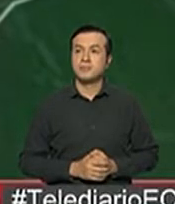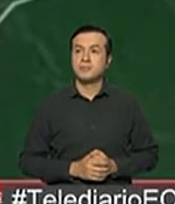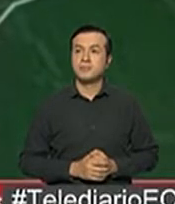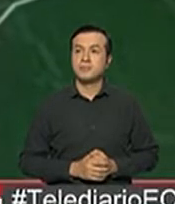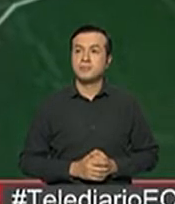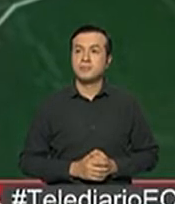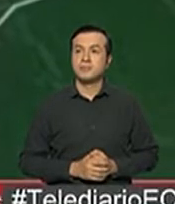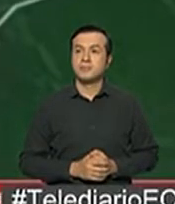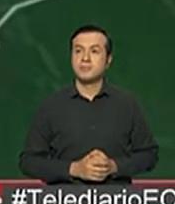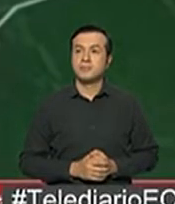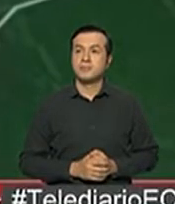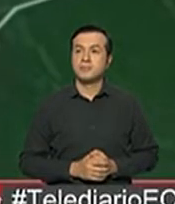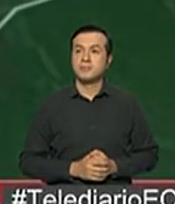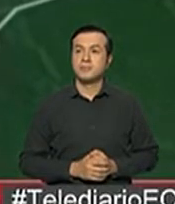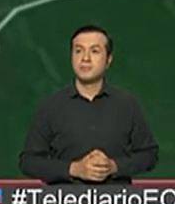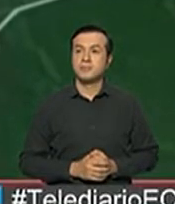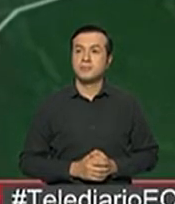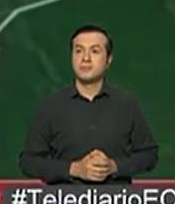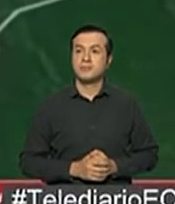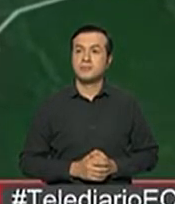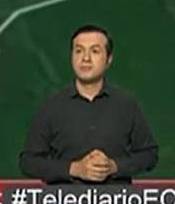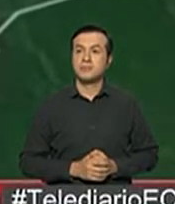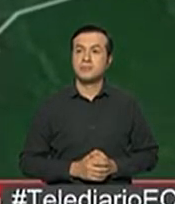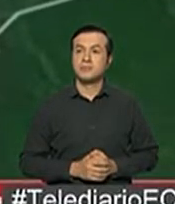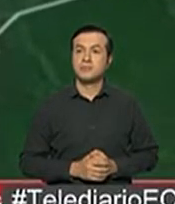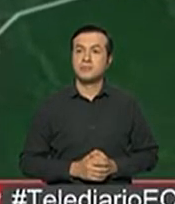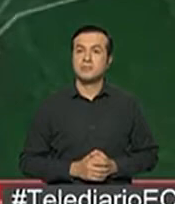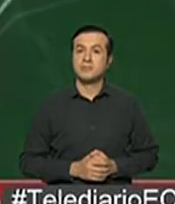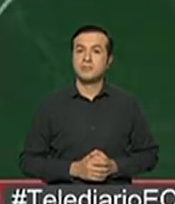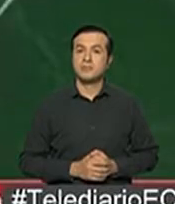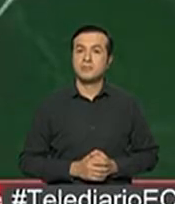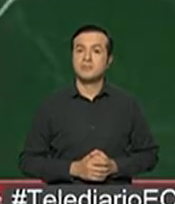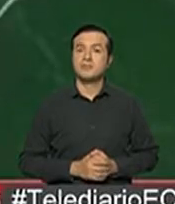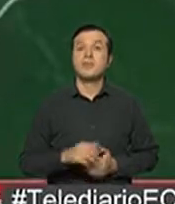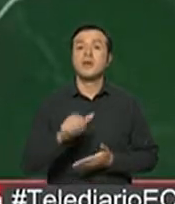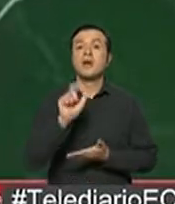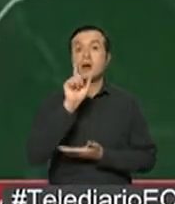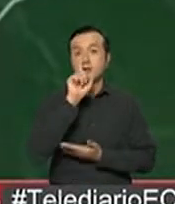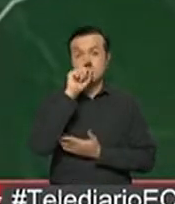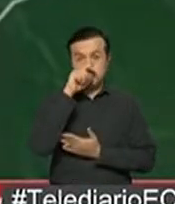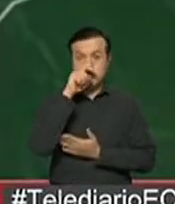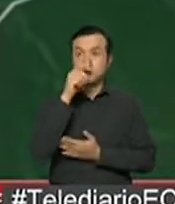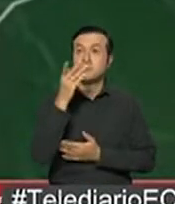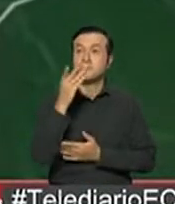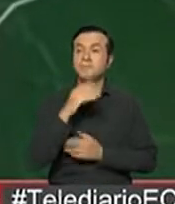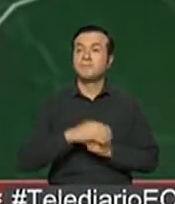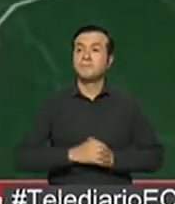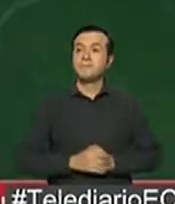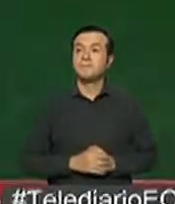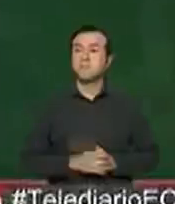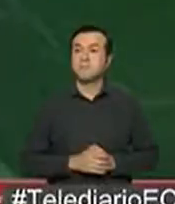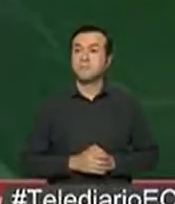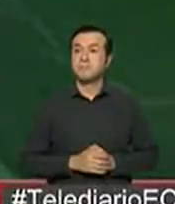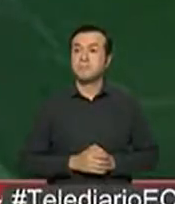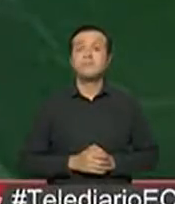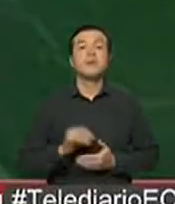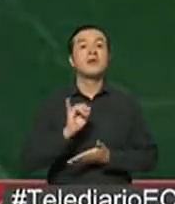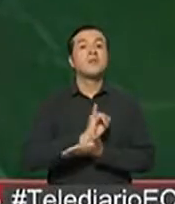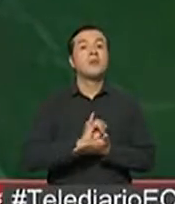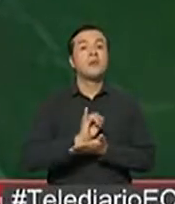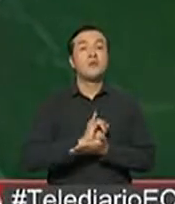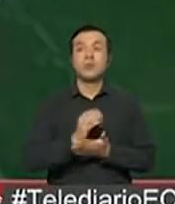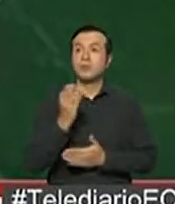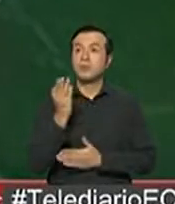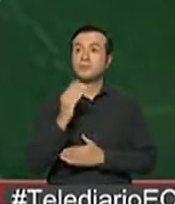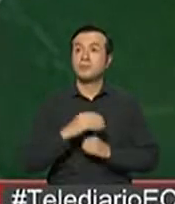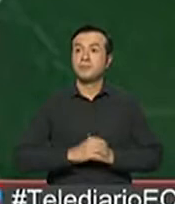luis vernaza y el hospital de infectología josé luís rodríguez en azogues era el hospital homero castanier y en imbabura el hospital